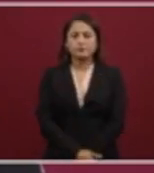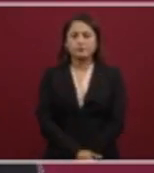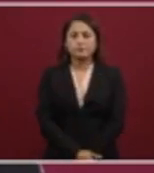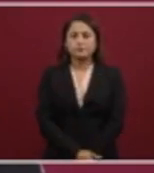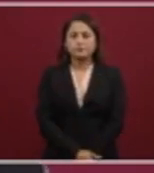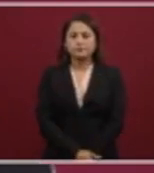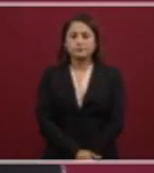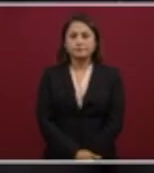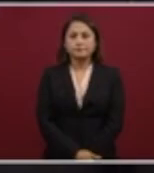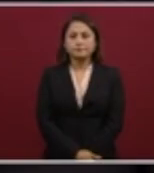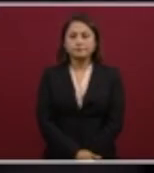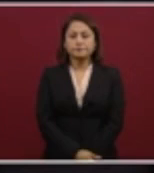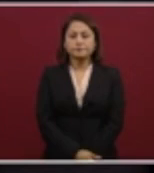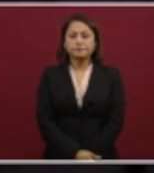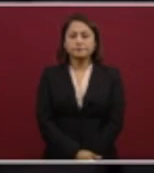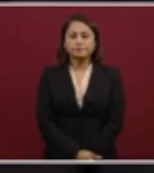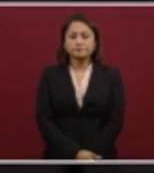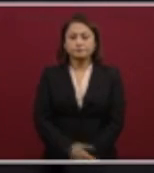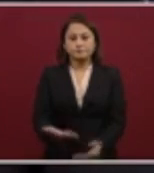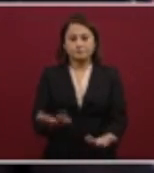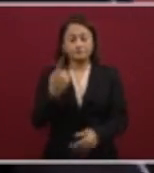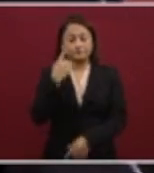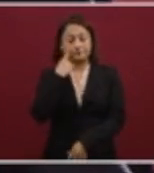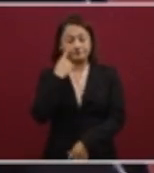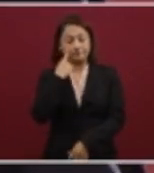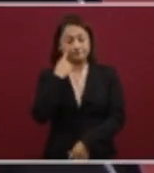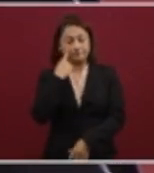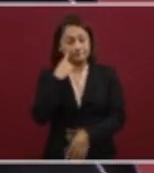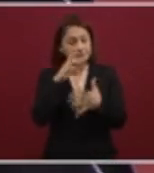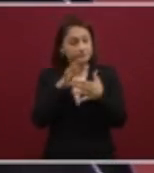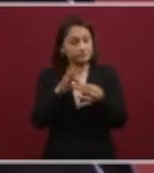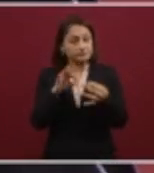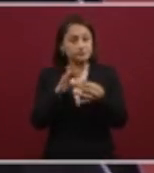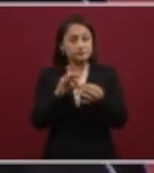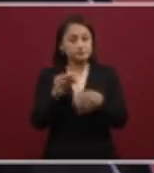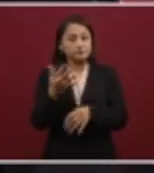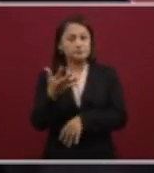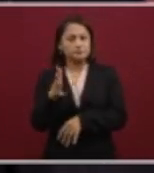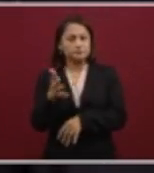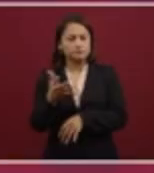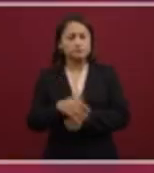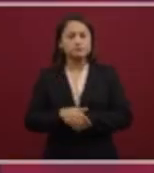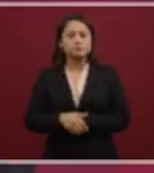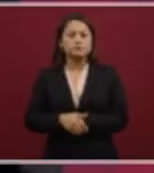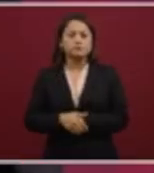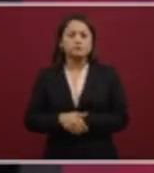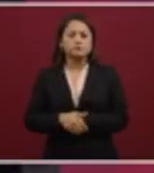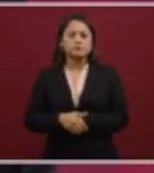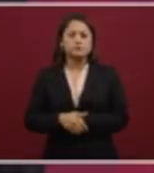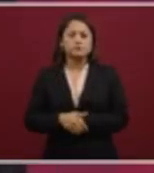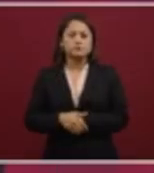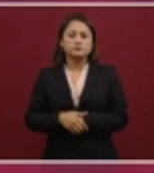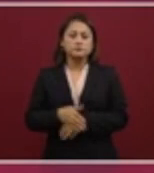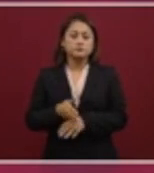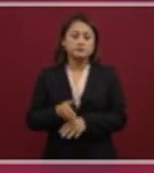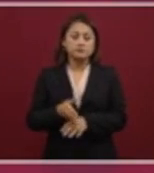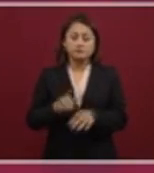O sea, estamos hablando de, si son 200 millones de